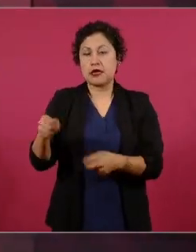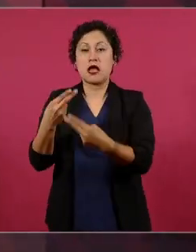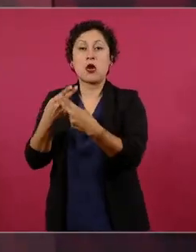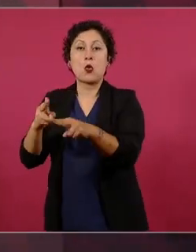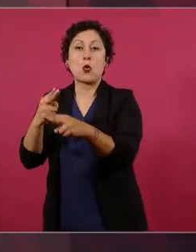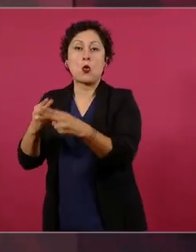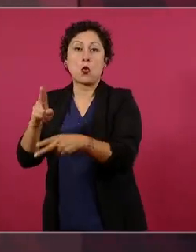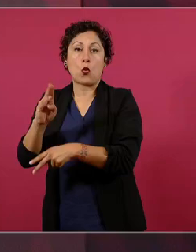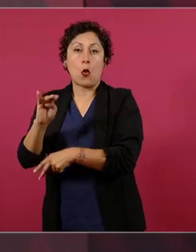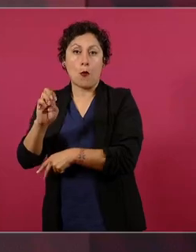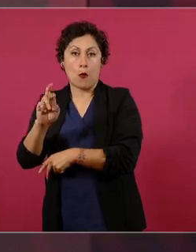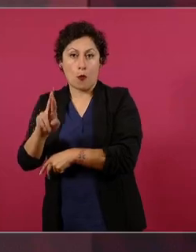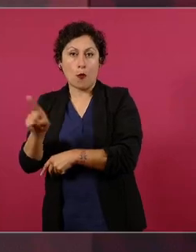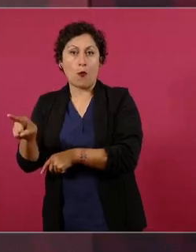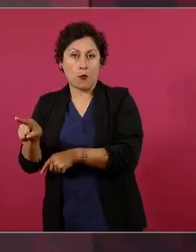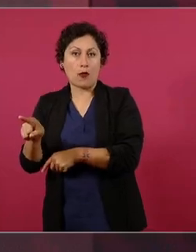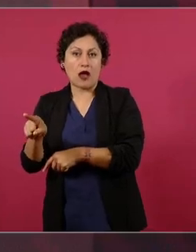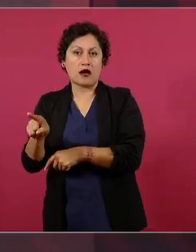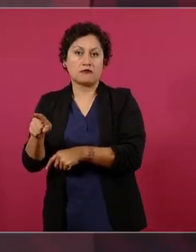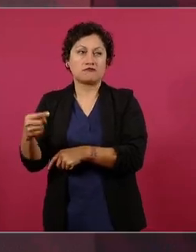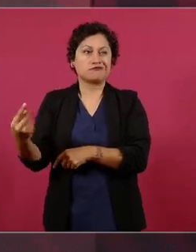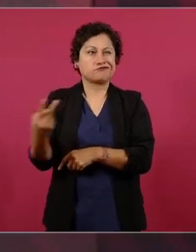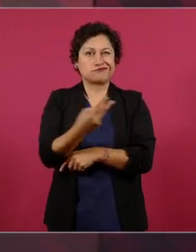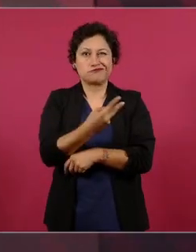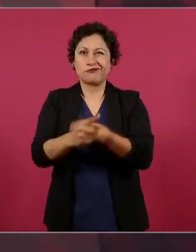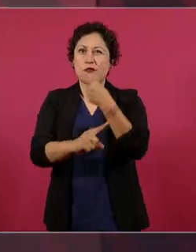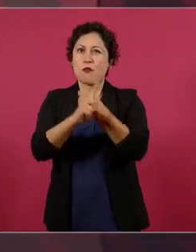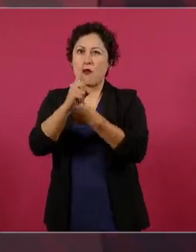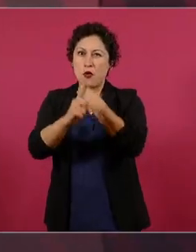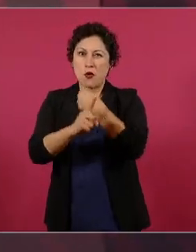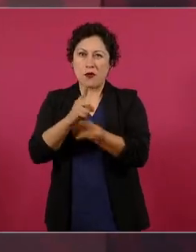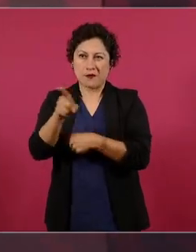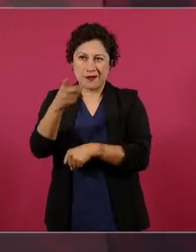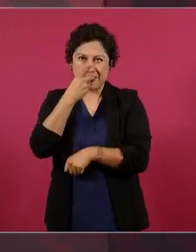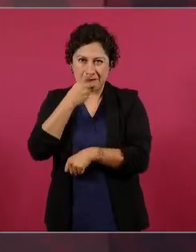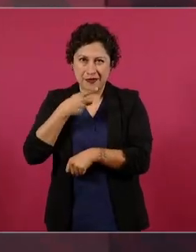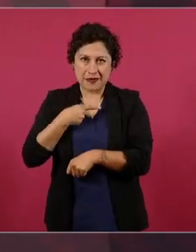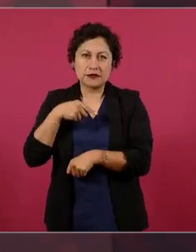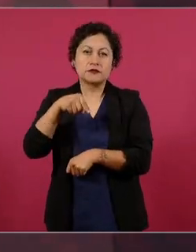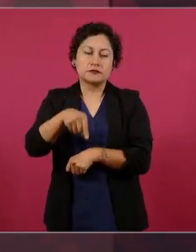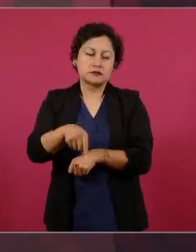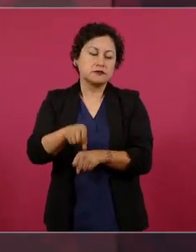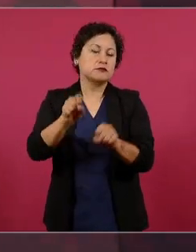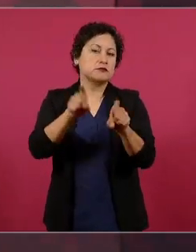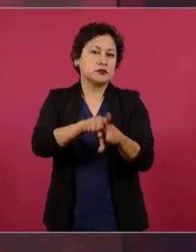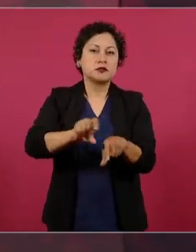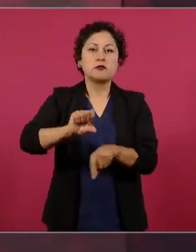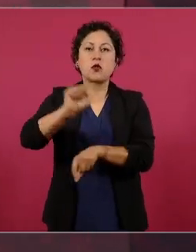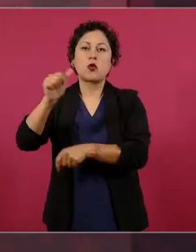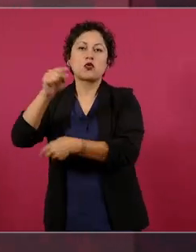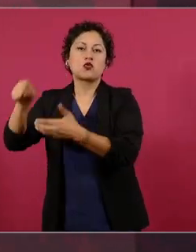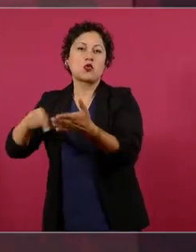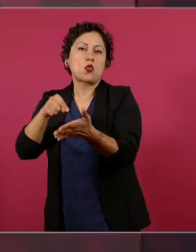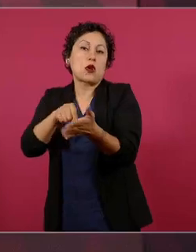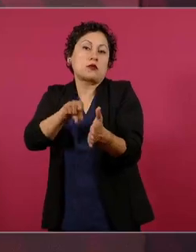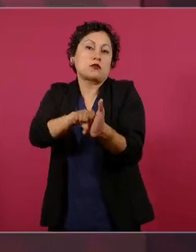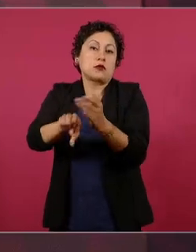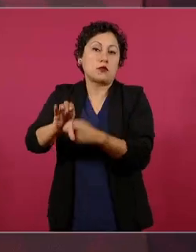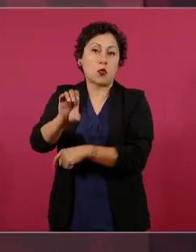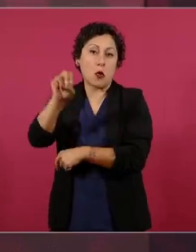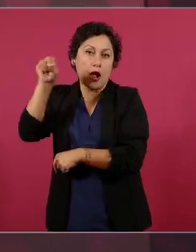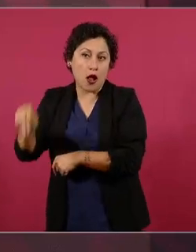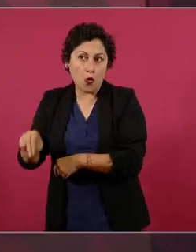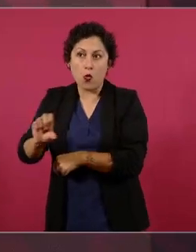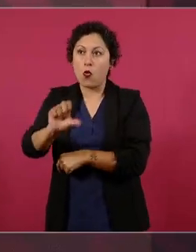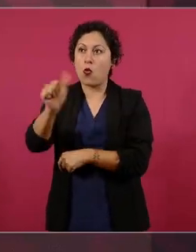tradicionales se da también en otras partes, Cancún y en otros lugares,